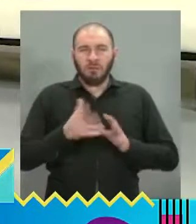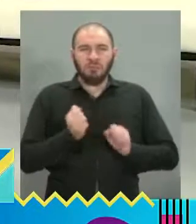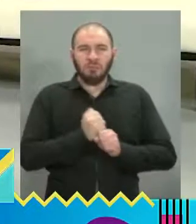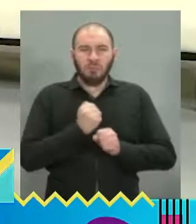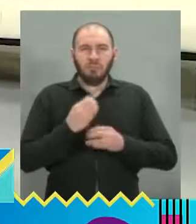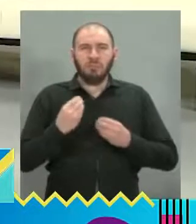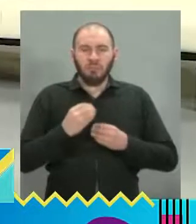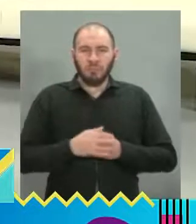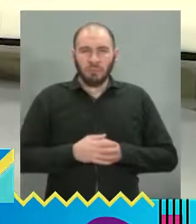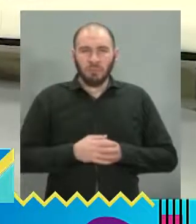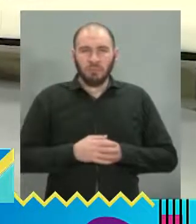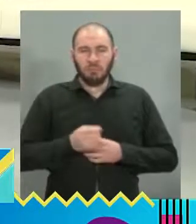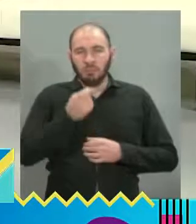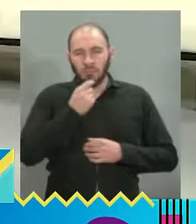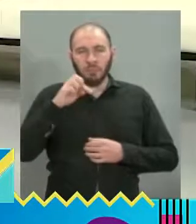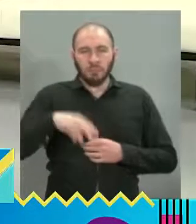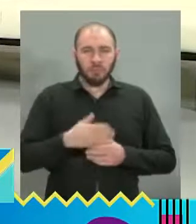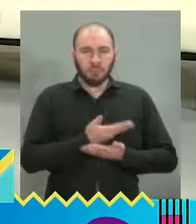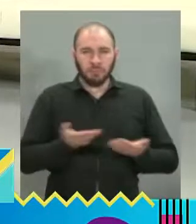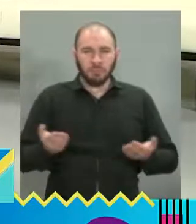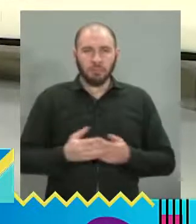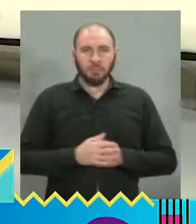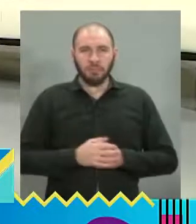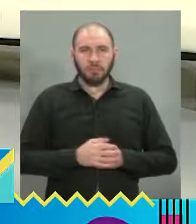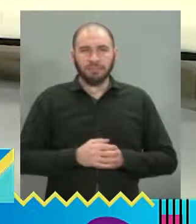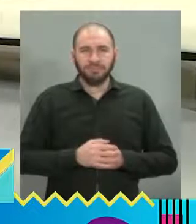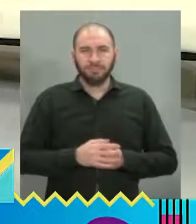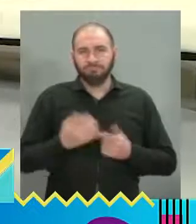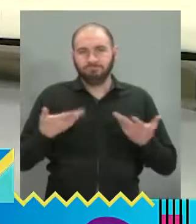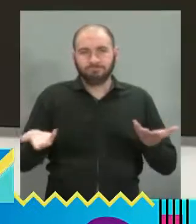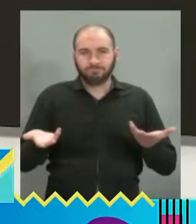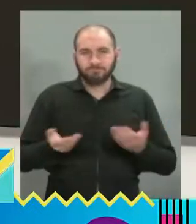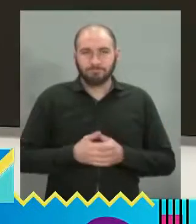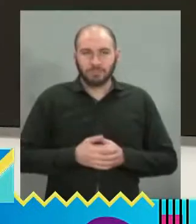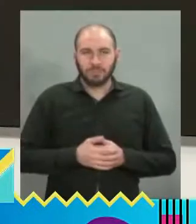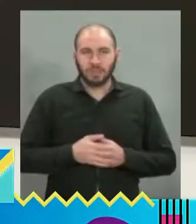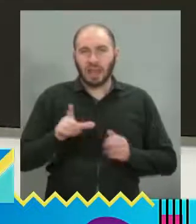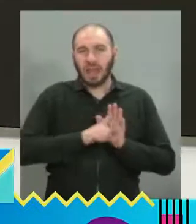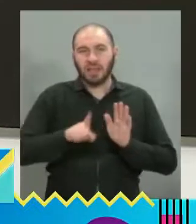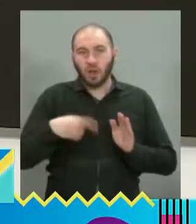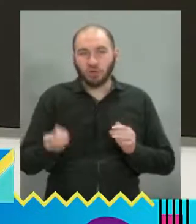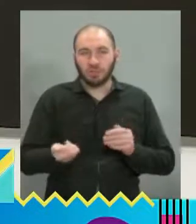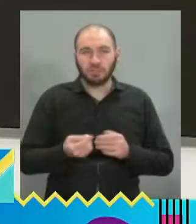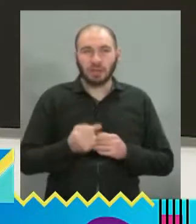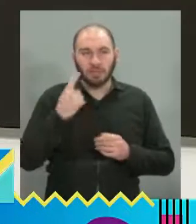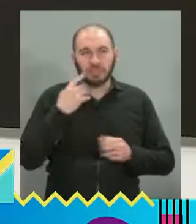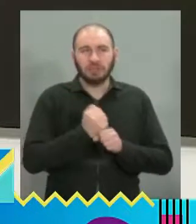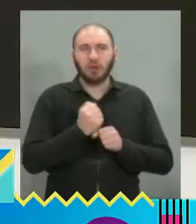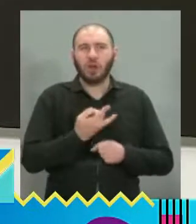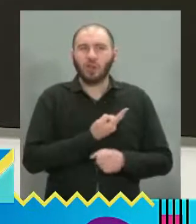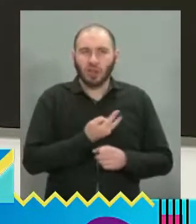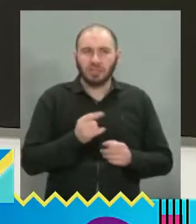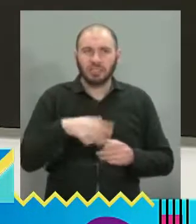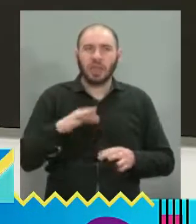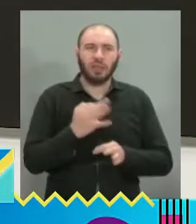hoy fuertemente? Llámese políticas públicas, llámese, no sé, otra ley, no sé. ¿Desde dónde hay que trabajar? ¿Desde el